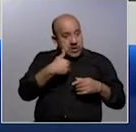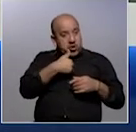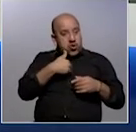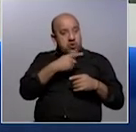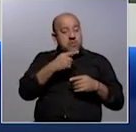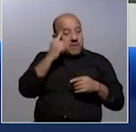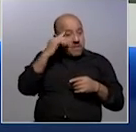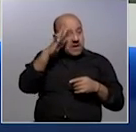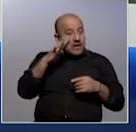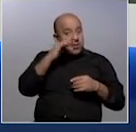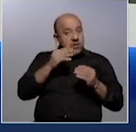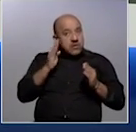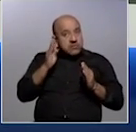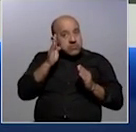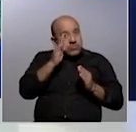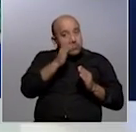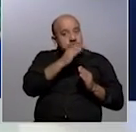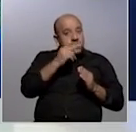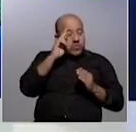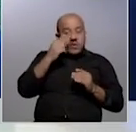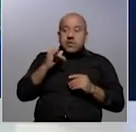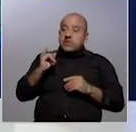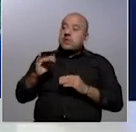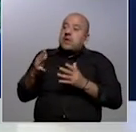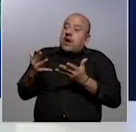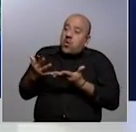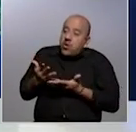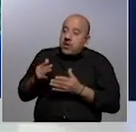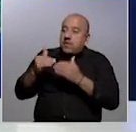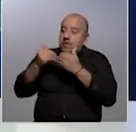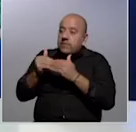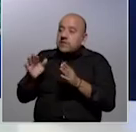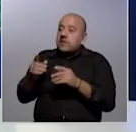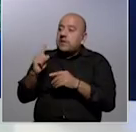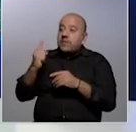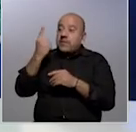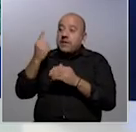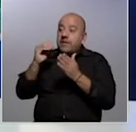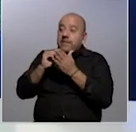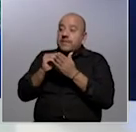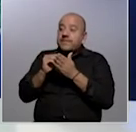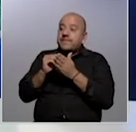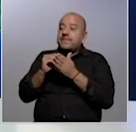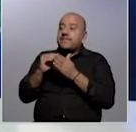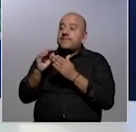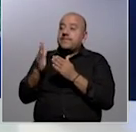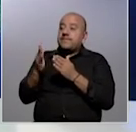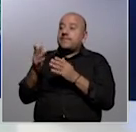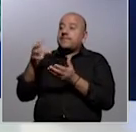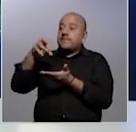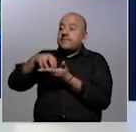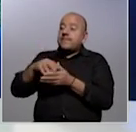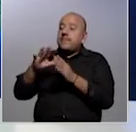supongo que va estar recorriendo distintas zonas del país bueno por ahora vamos a empezar esta es la primera vez que salimos a nivel local